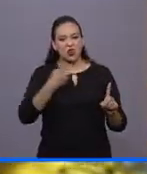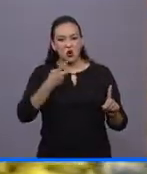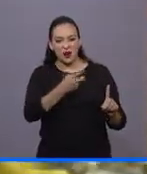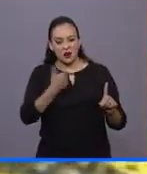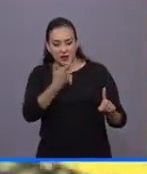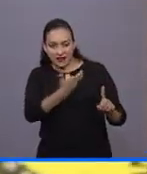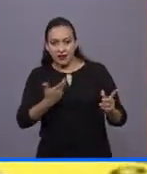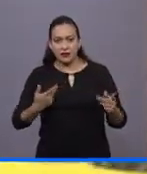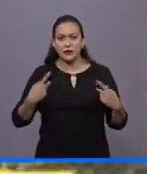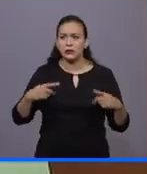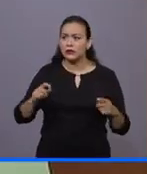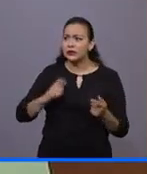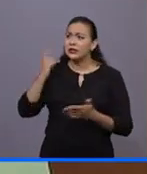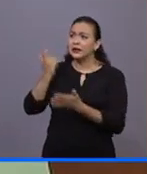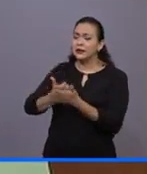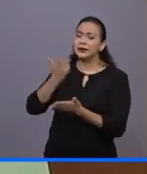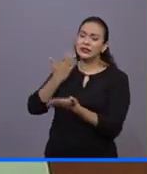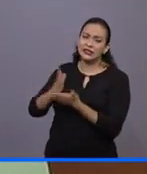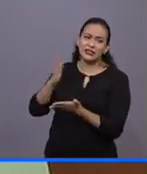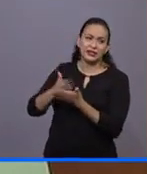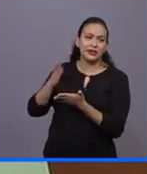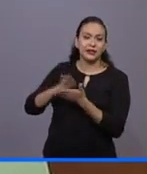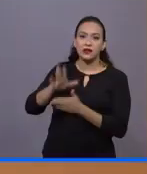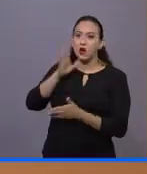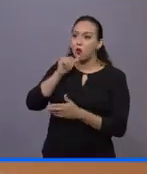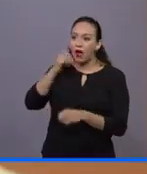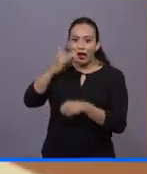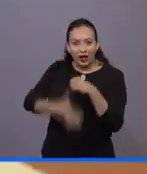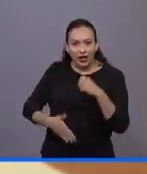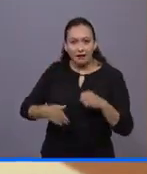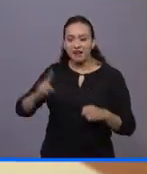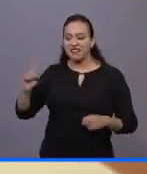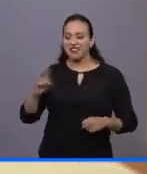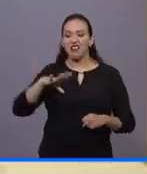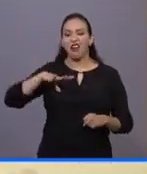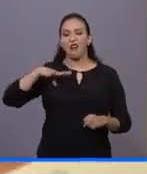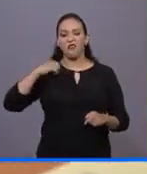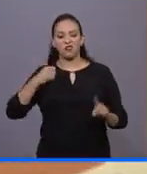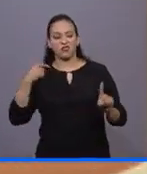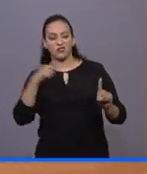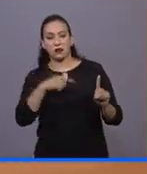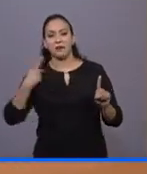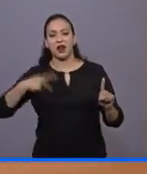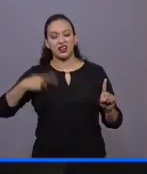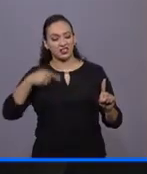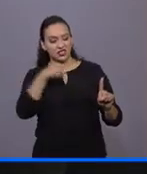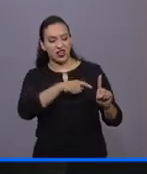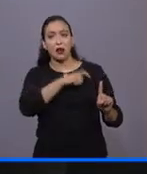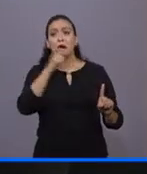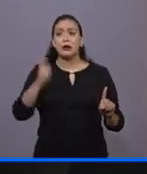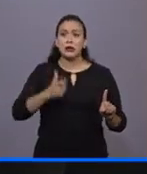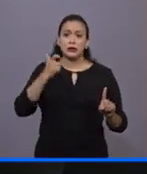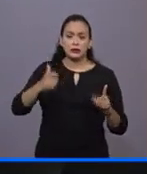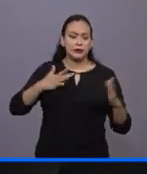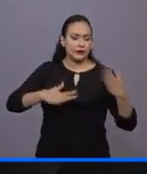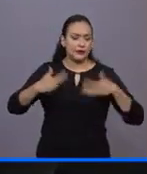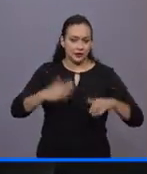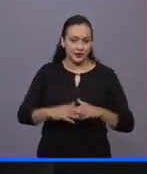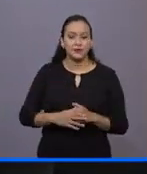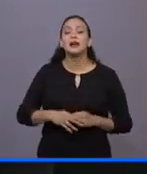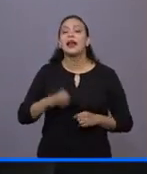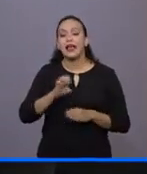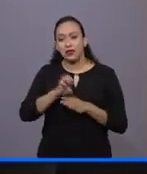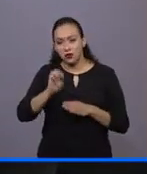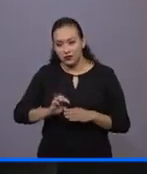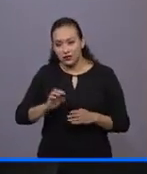de que no se actualice dicha figura no excluye la posibilidad de analizar dichas cláusulas contractuales desde la perspectiva más